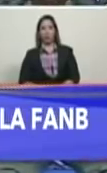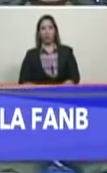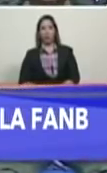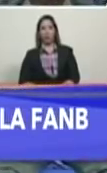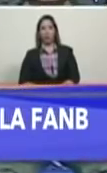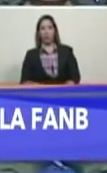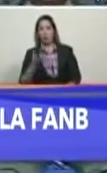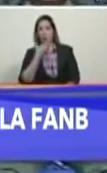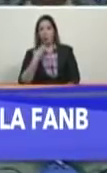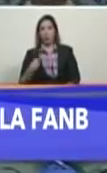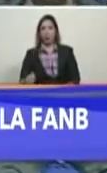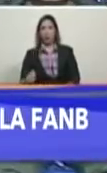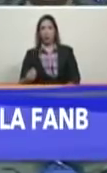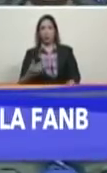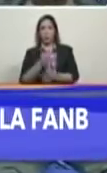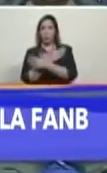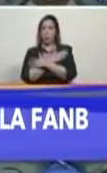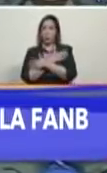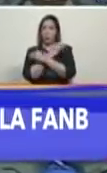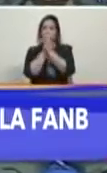les extiendo mi felicidad.